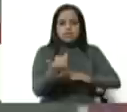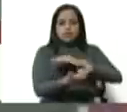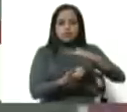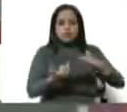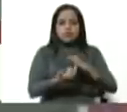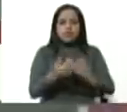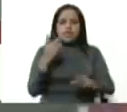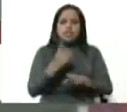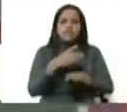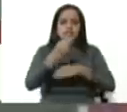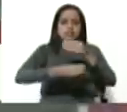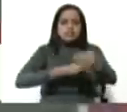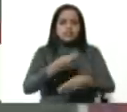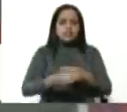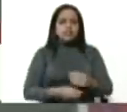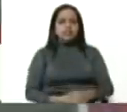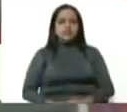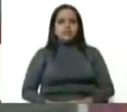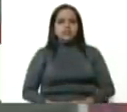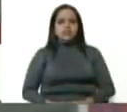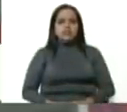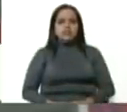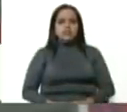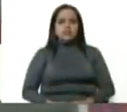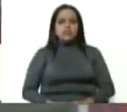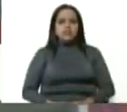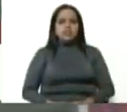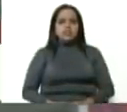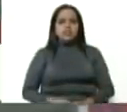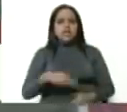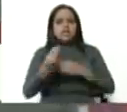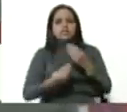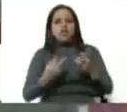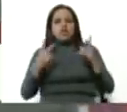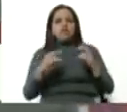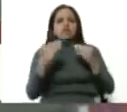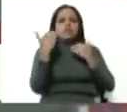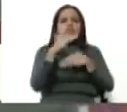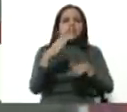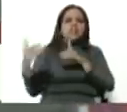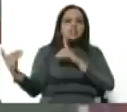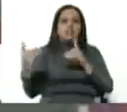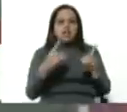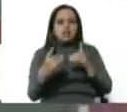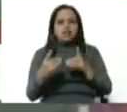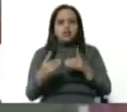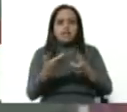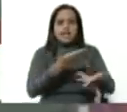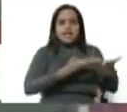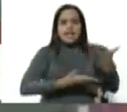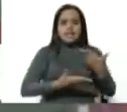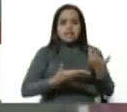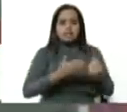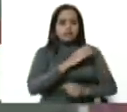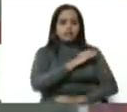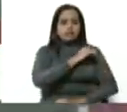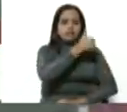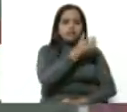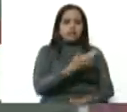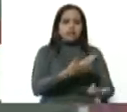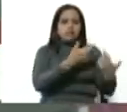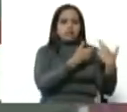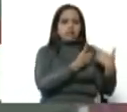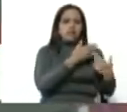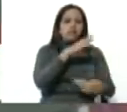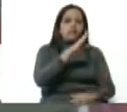como se ha sacado, y proceder a una nueva etapa de diálogo entre el alto representante Josep